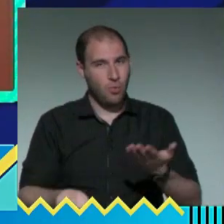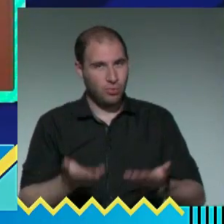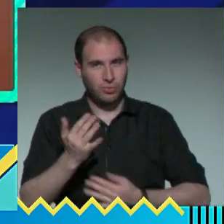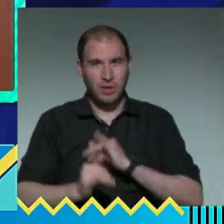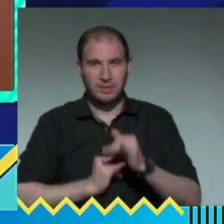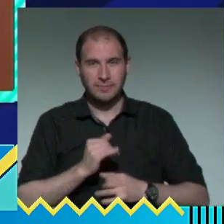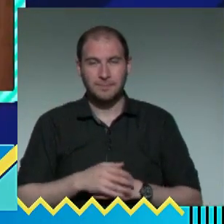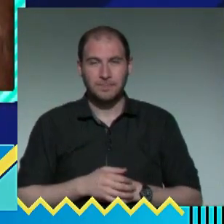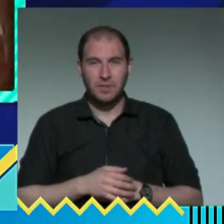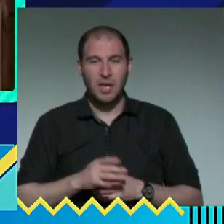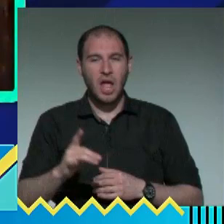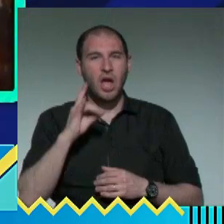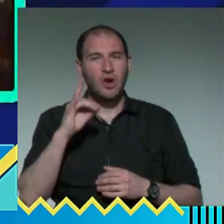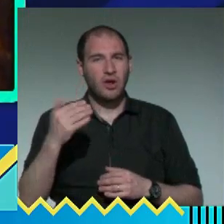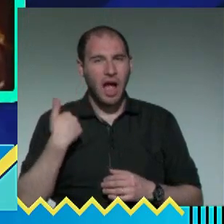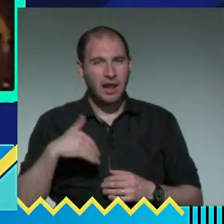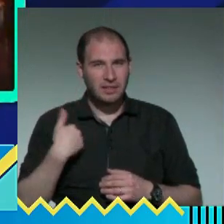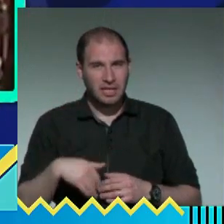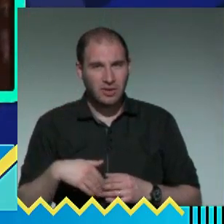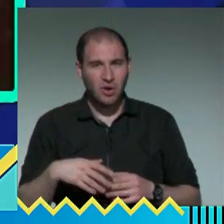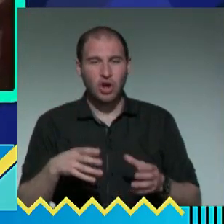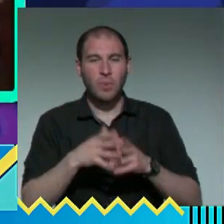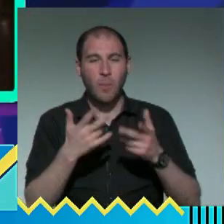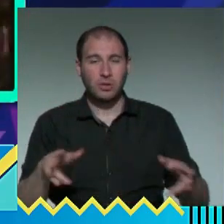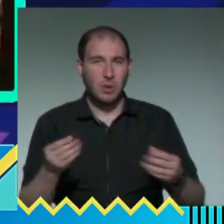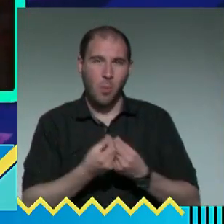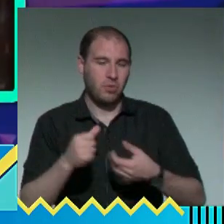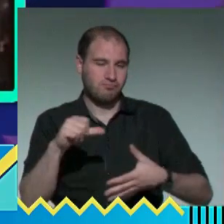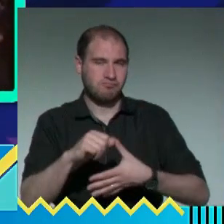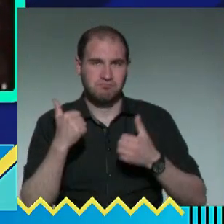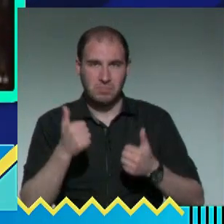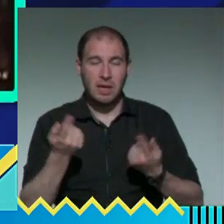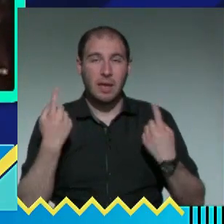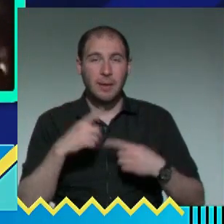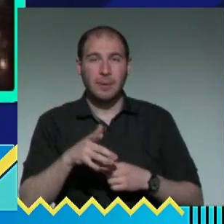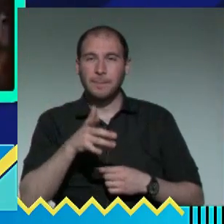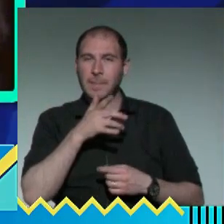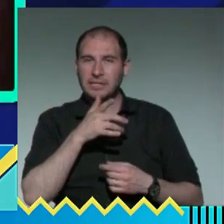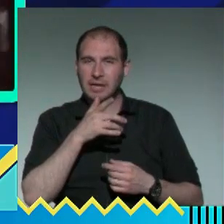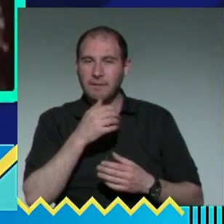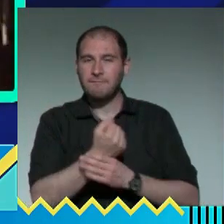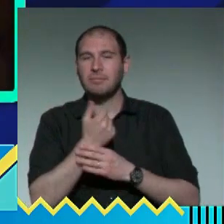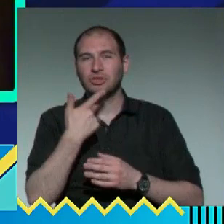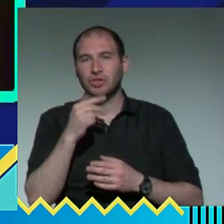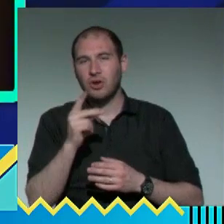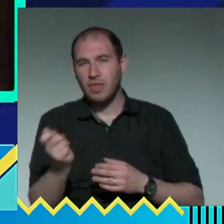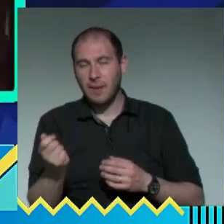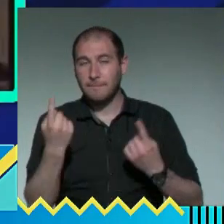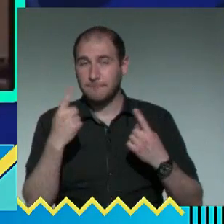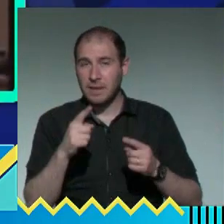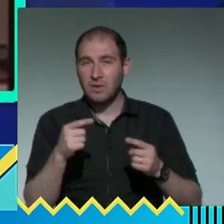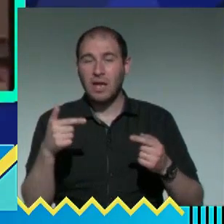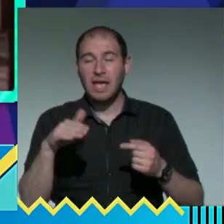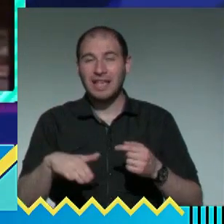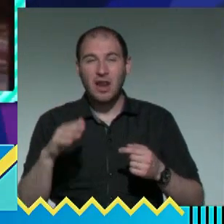que el rock argentino fueron varias las bandas que triunfaron en Latinoamérica. Lo que pasa es que quedaron como figuras los Soda, pero los mismos